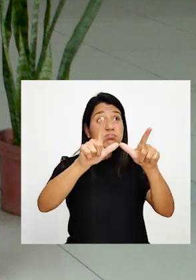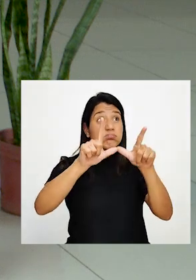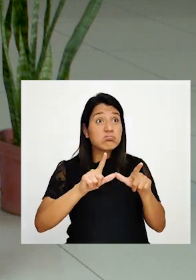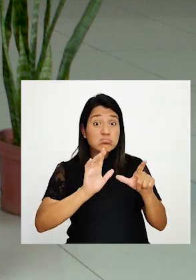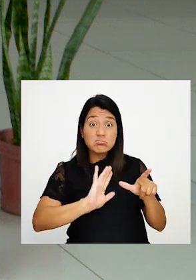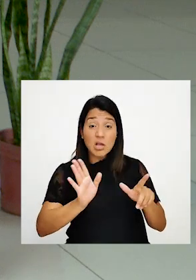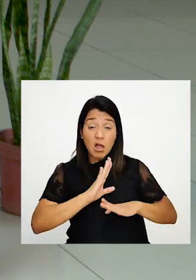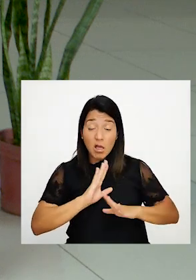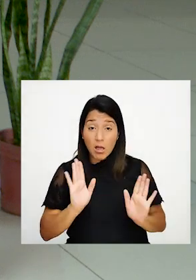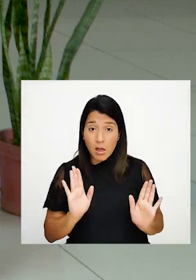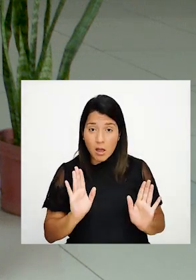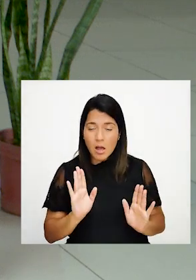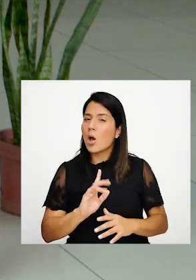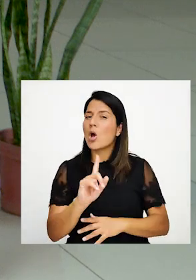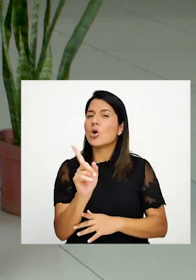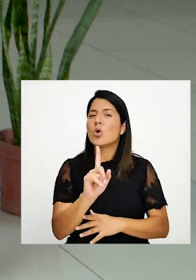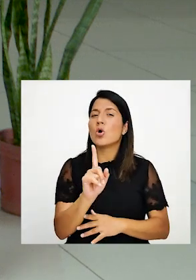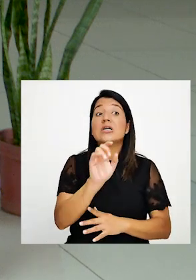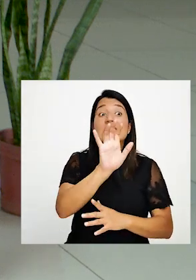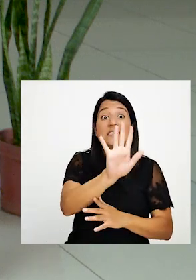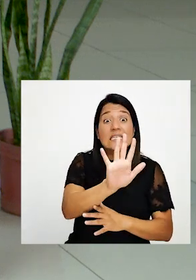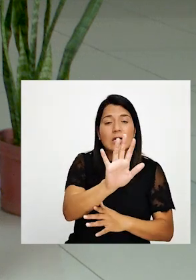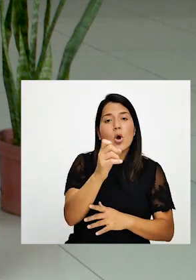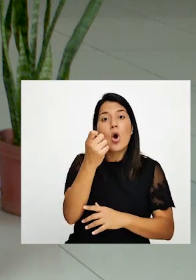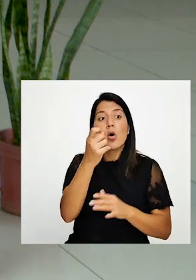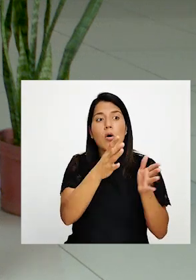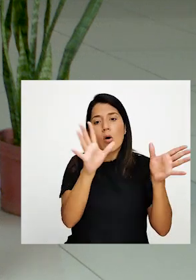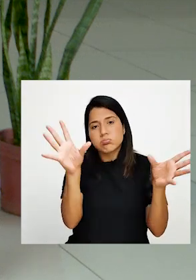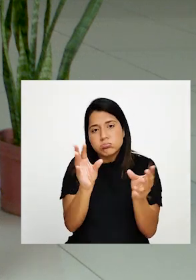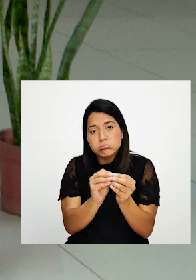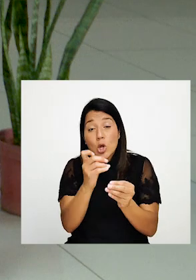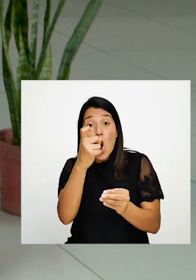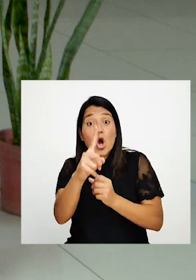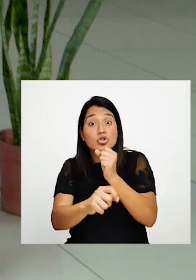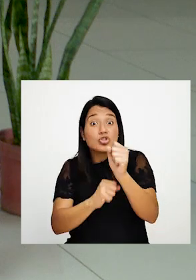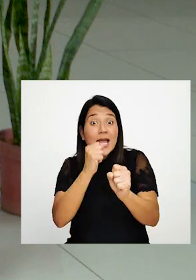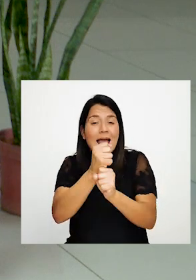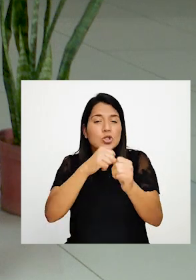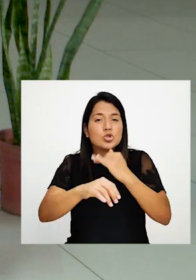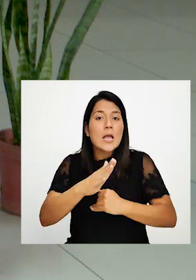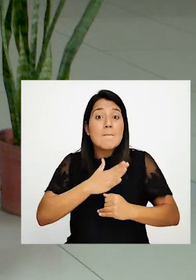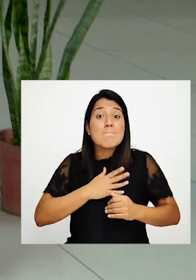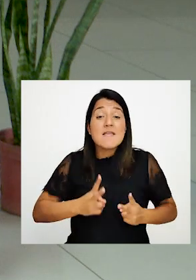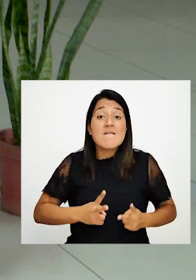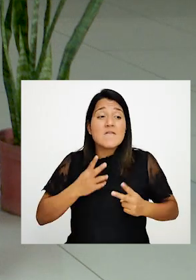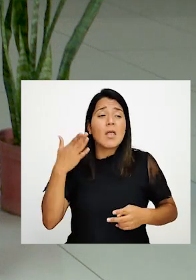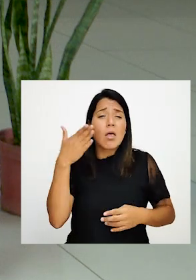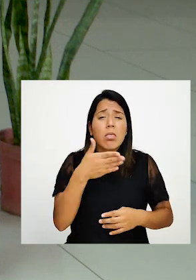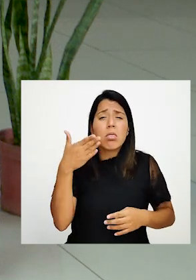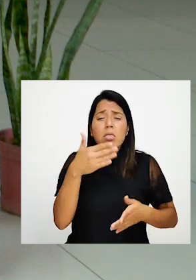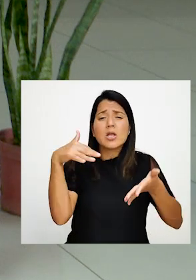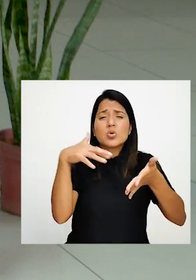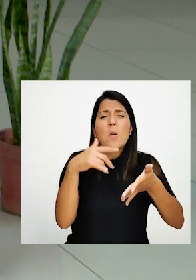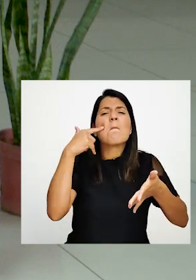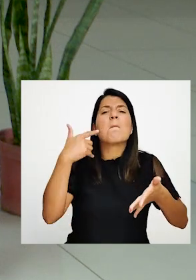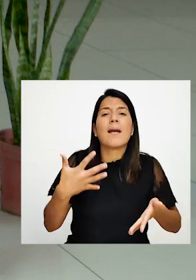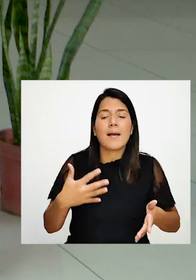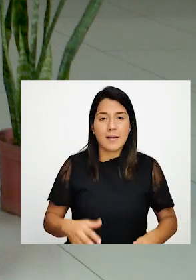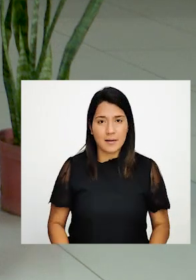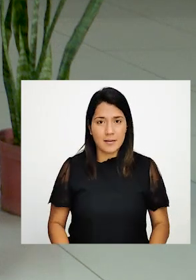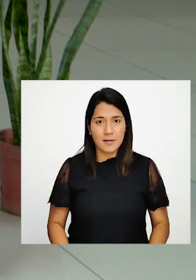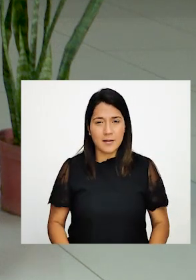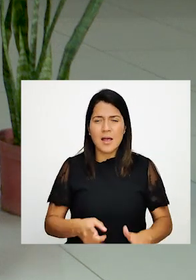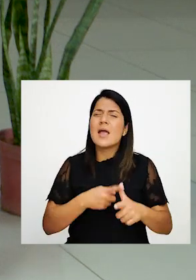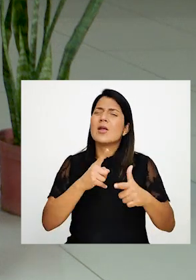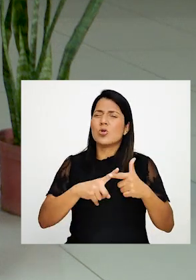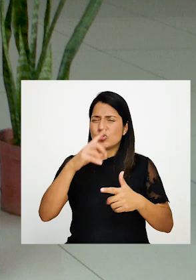¿Verdad? Que son 5, 11 años de mi vida que estoy invirtiendo en qué, ¿verdad? Entonces, yo pienso